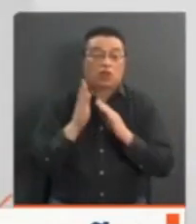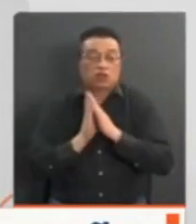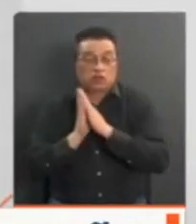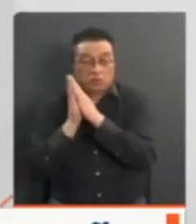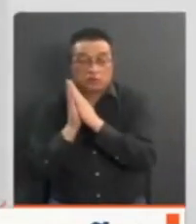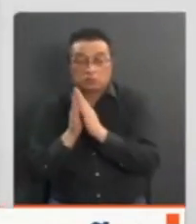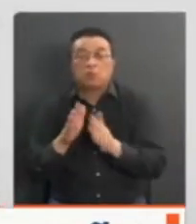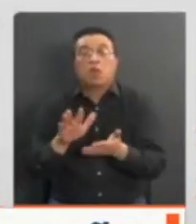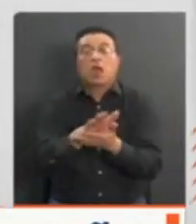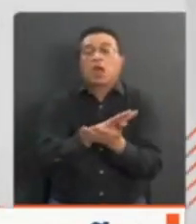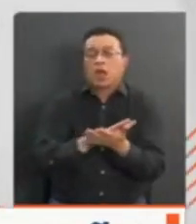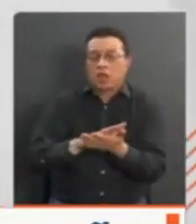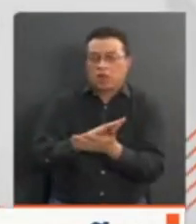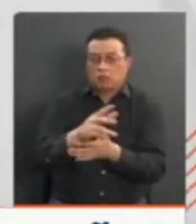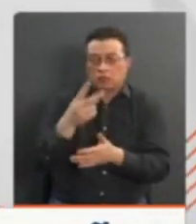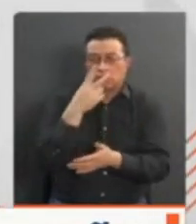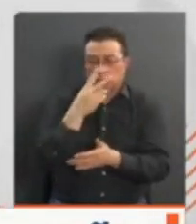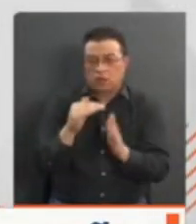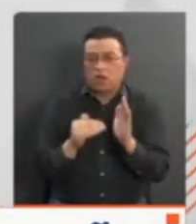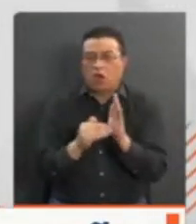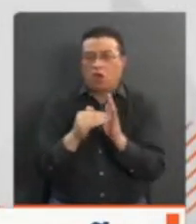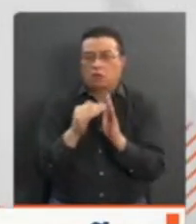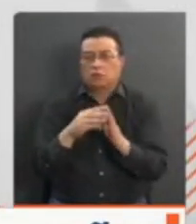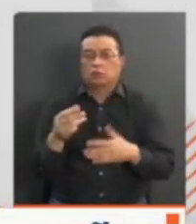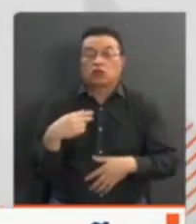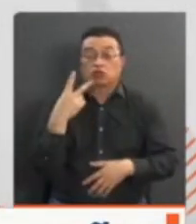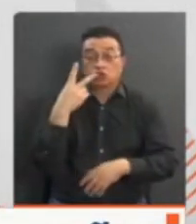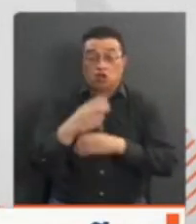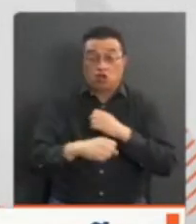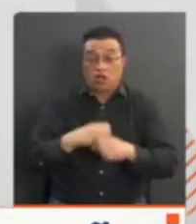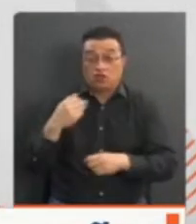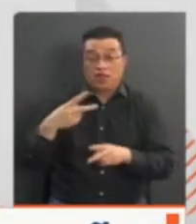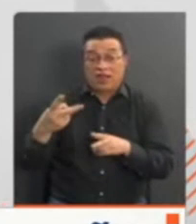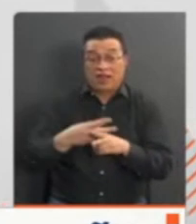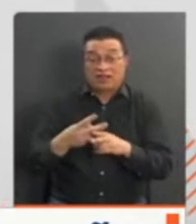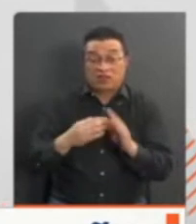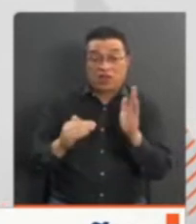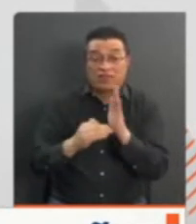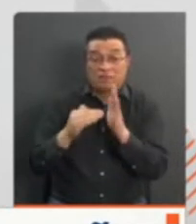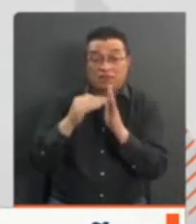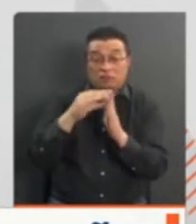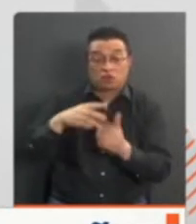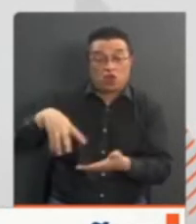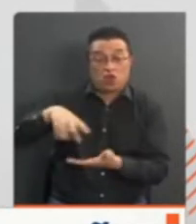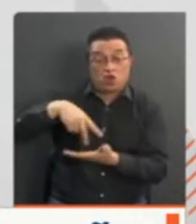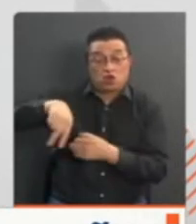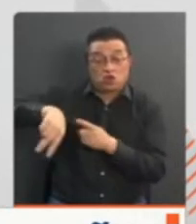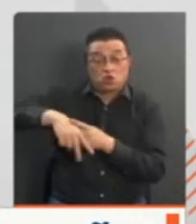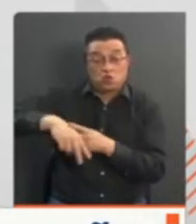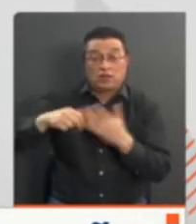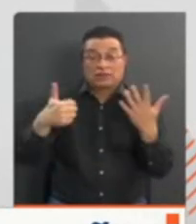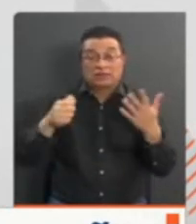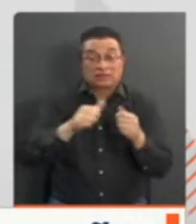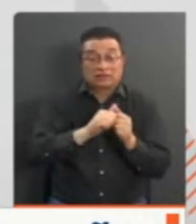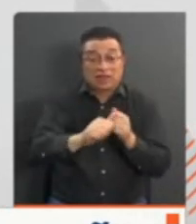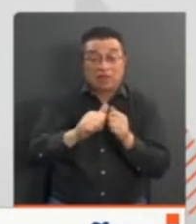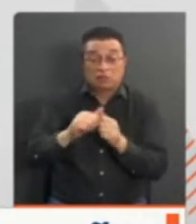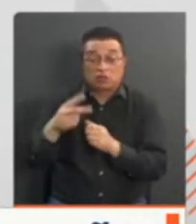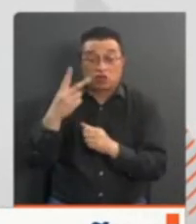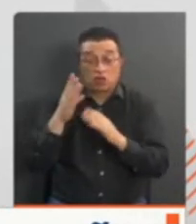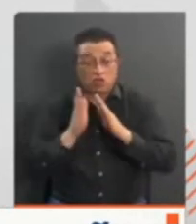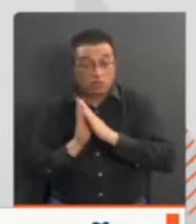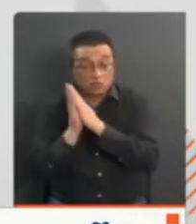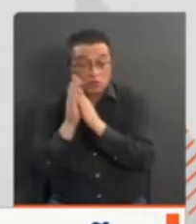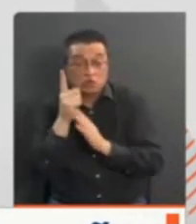un ejemplo para analizar los aumentos. Hace 2 años, un arriendo de un departamento en Ñuñoa de 60 metros cuadrados con 2 dormitorios y un